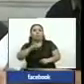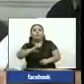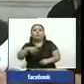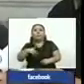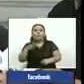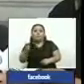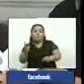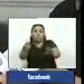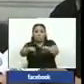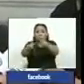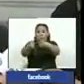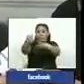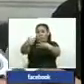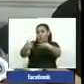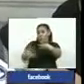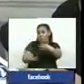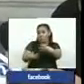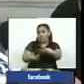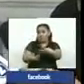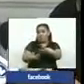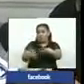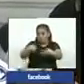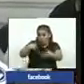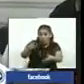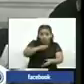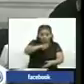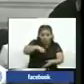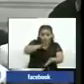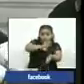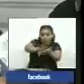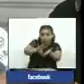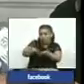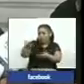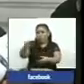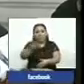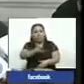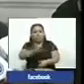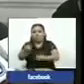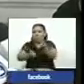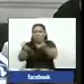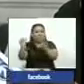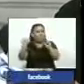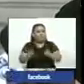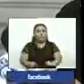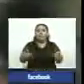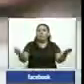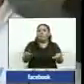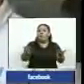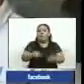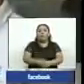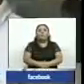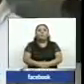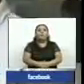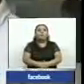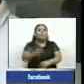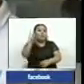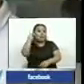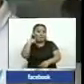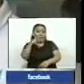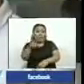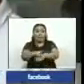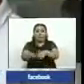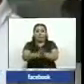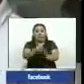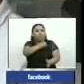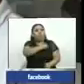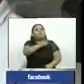violaciones a la ley que cometen los motoristas. Eso es inconstitucional, eso es ilegal. David Reyes, durante la